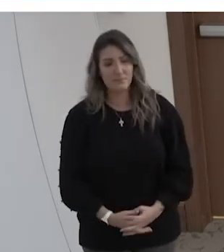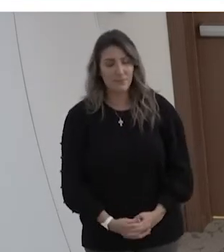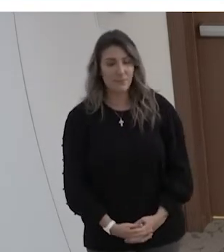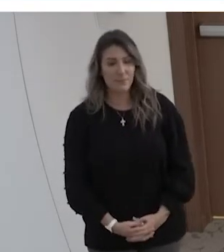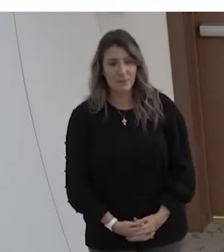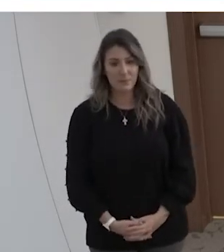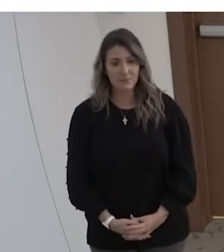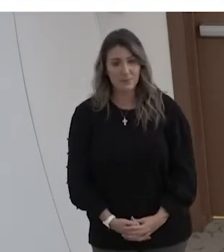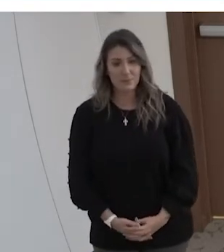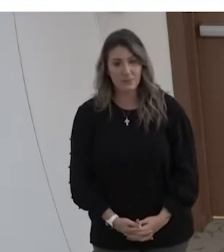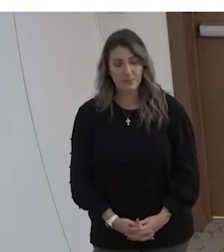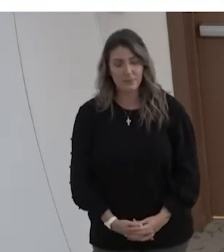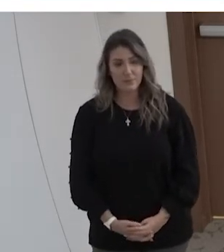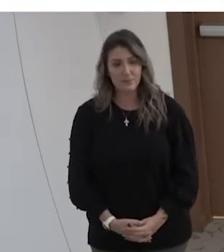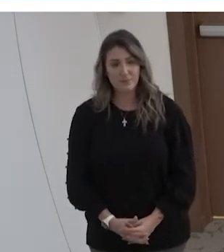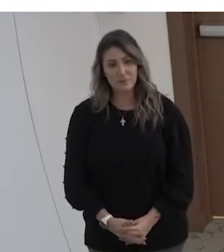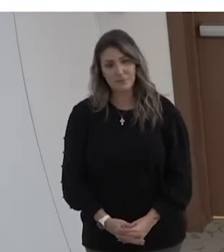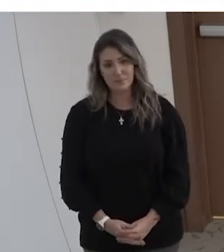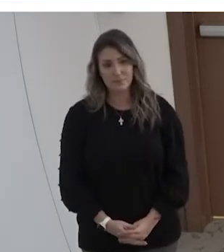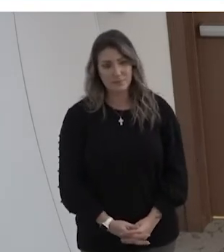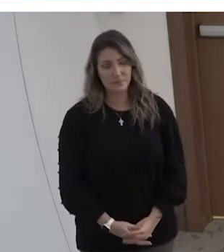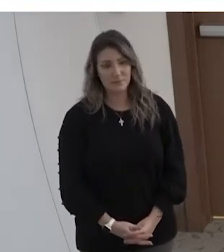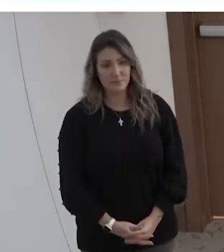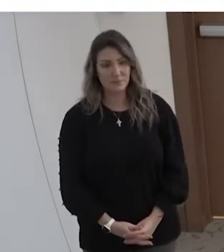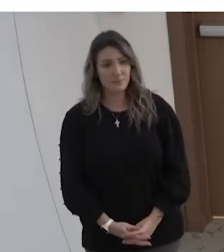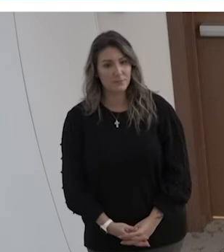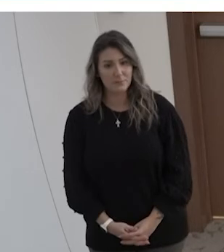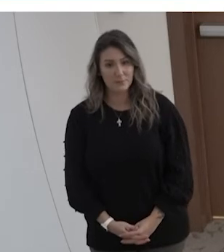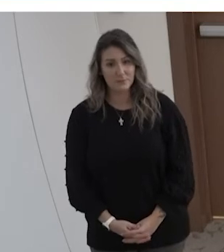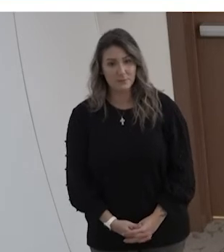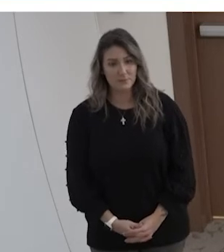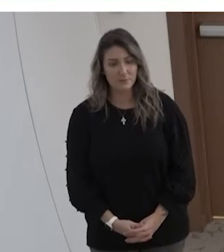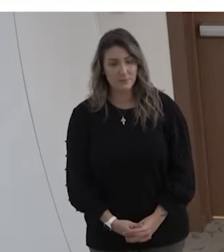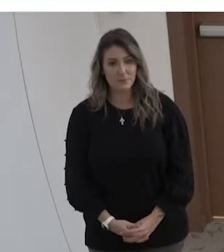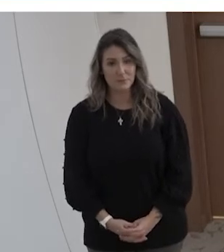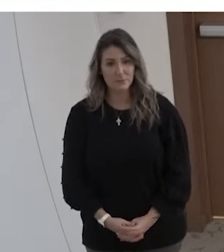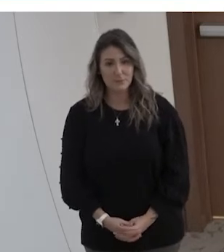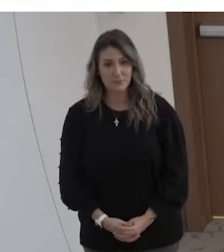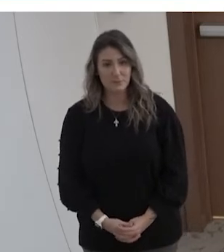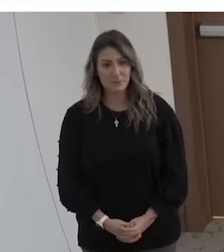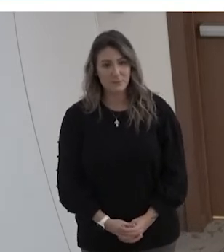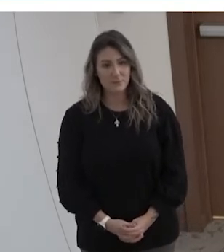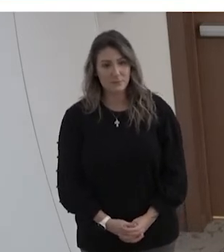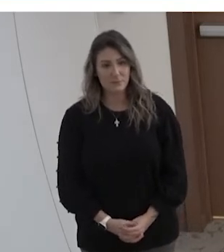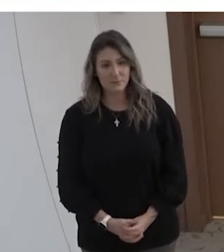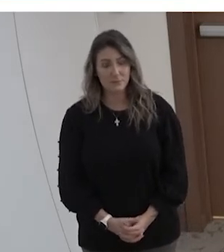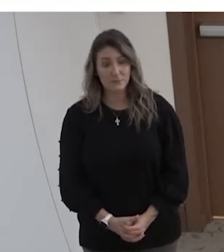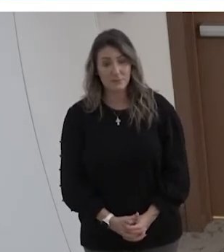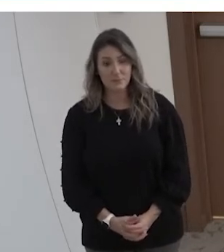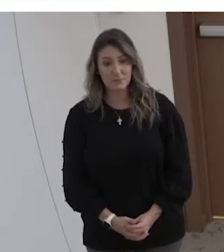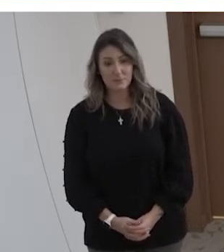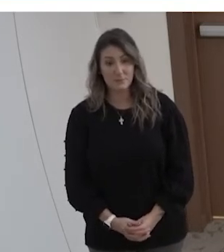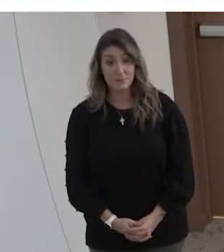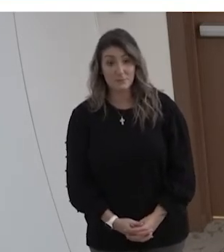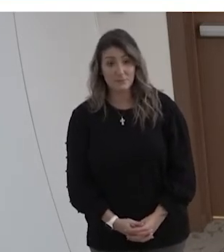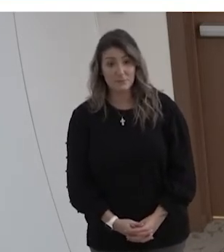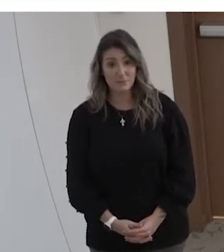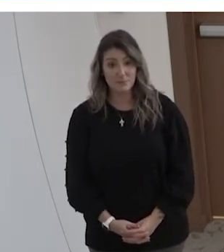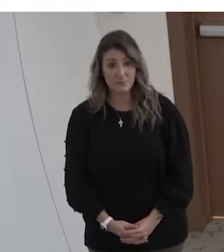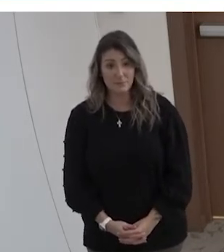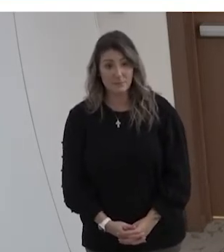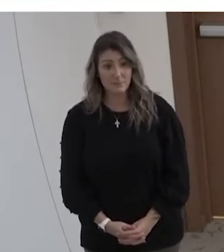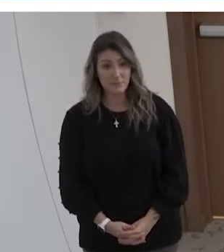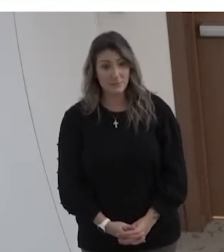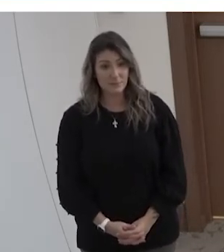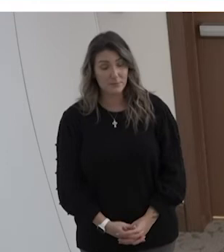que el riesgo es 16 veces más alto para que la persona que se ha infectado con